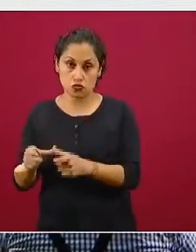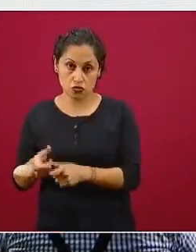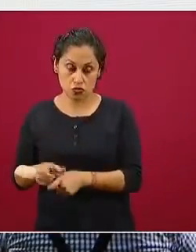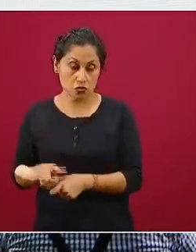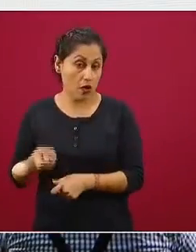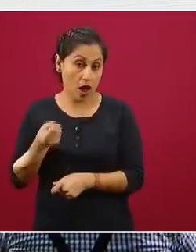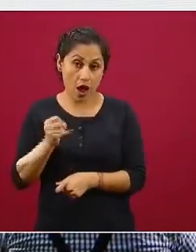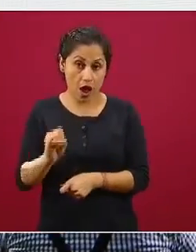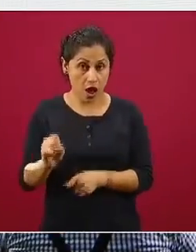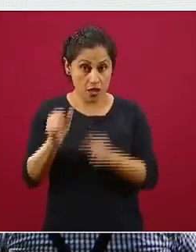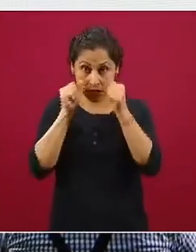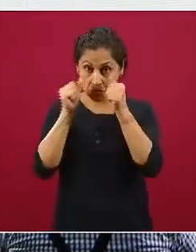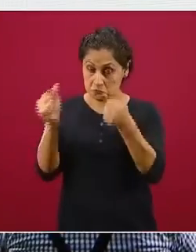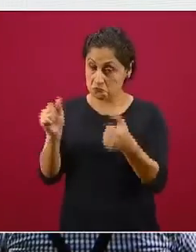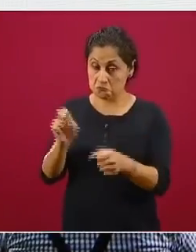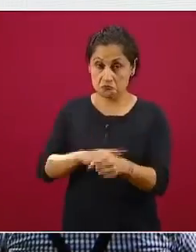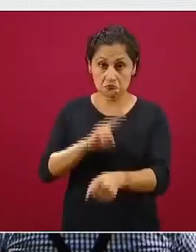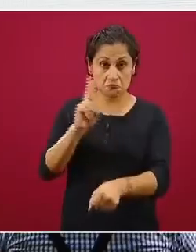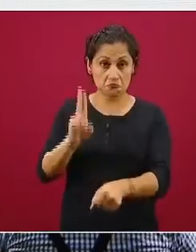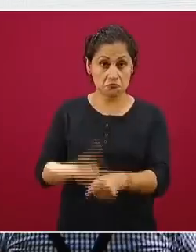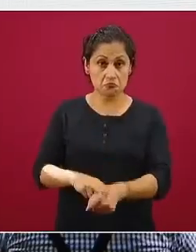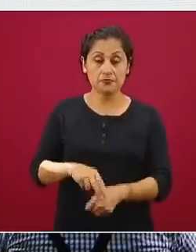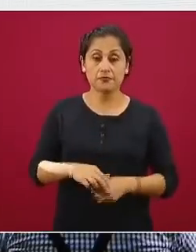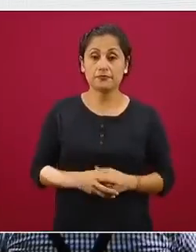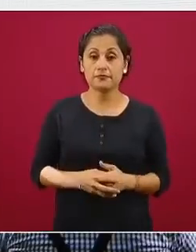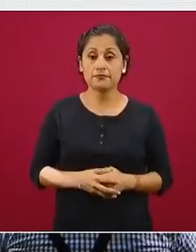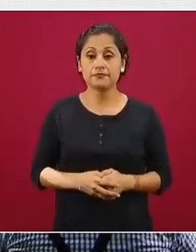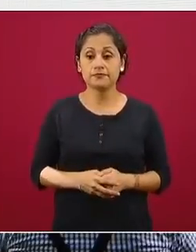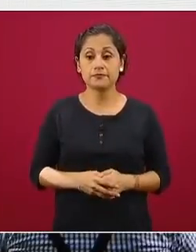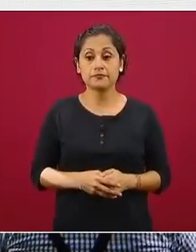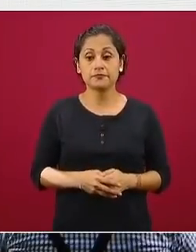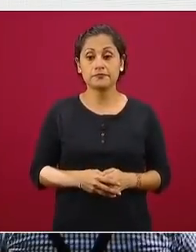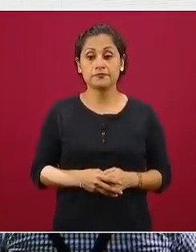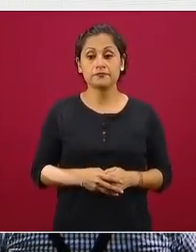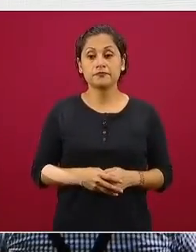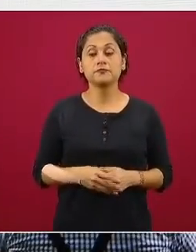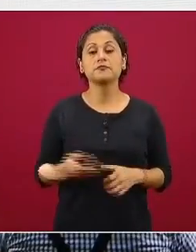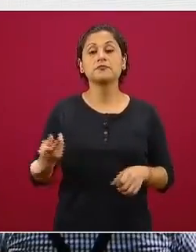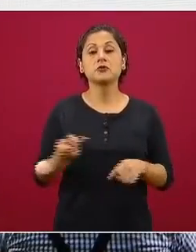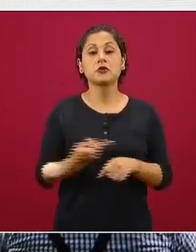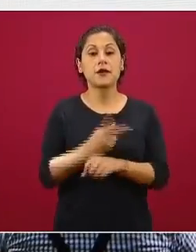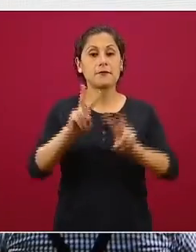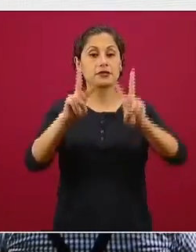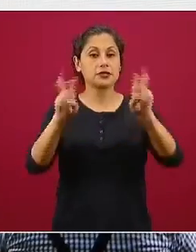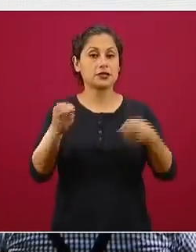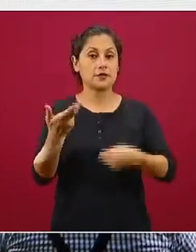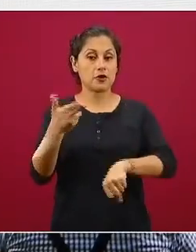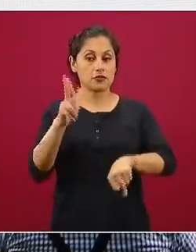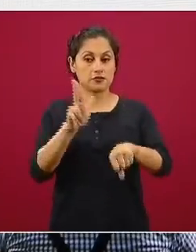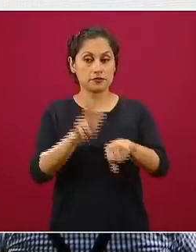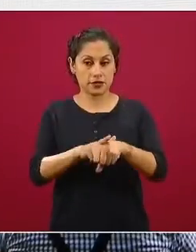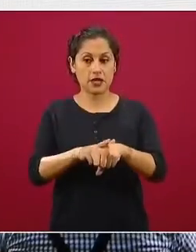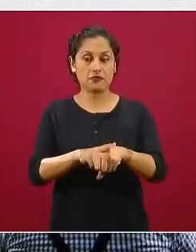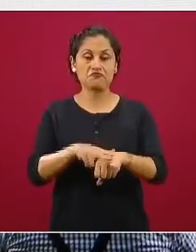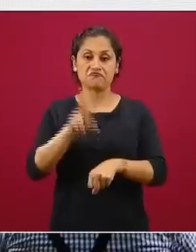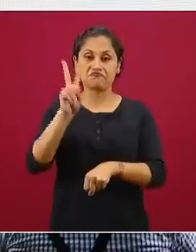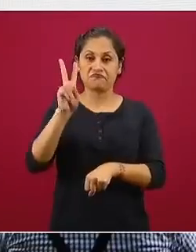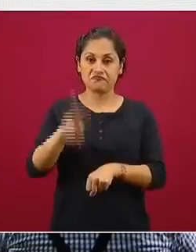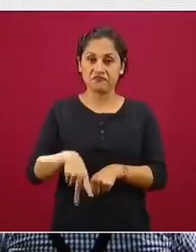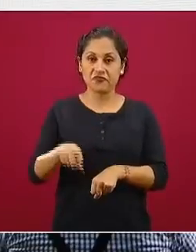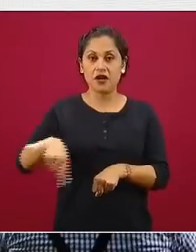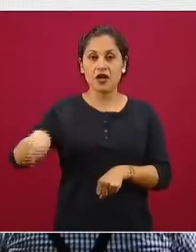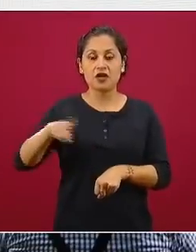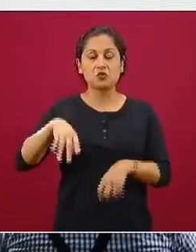atendida la epidemia. La siguiente. La hospitalización, lejos del punto de predicción, lejos afortunadamente